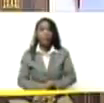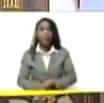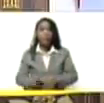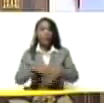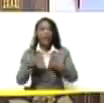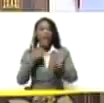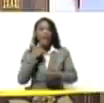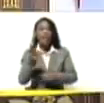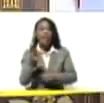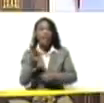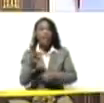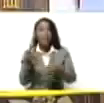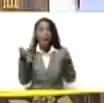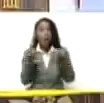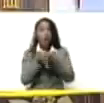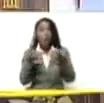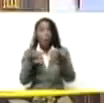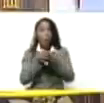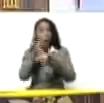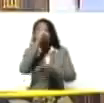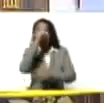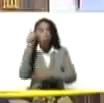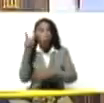son pequeños datos importantes